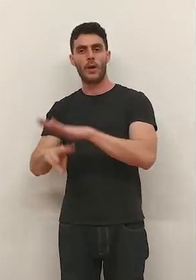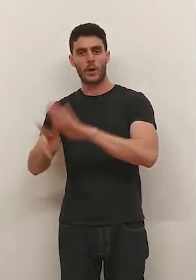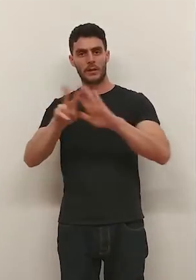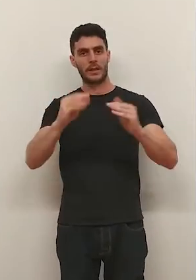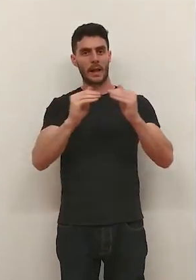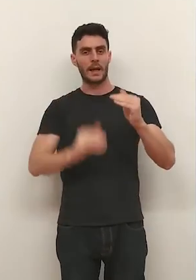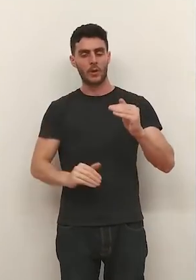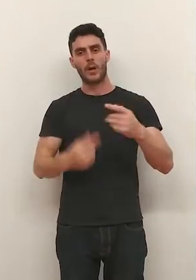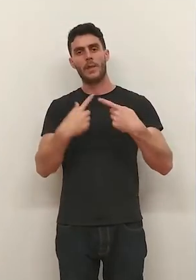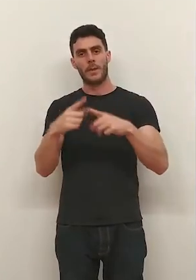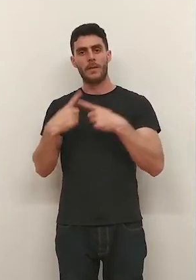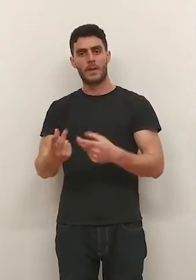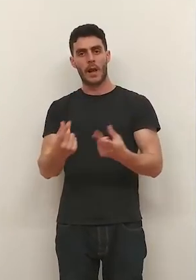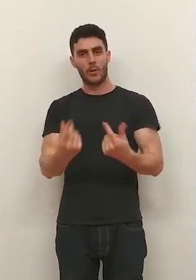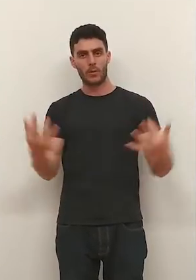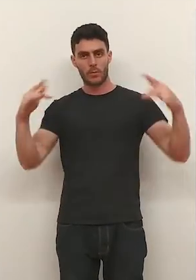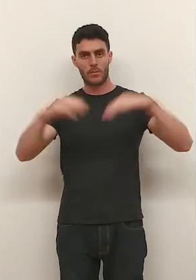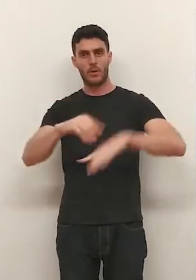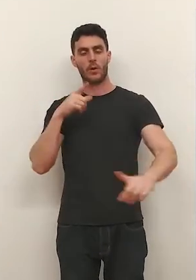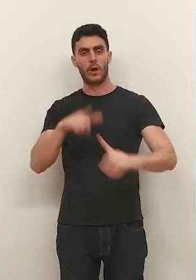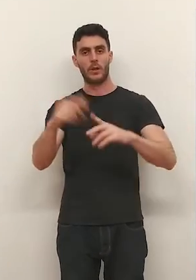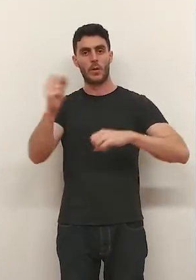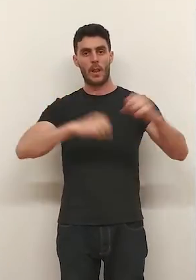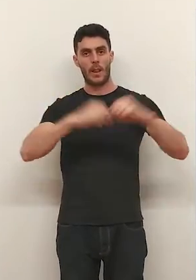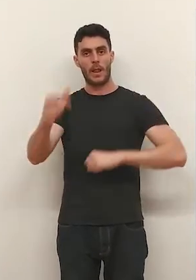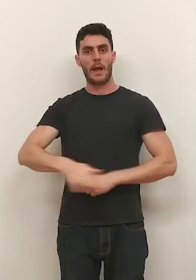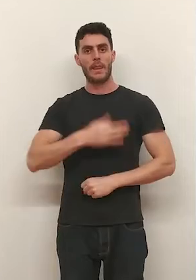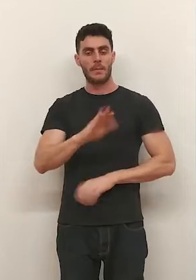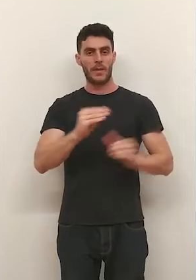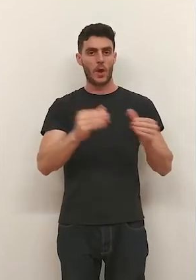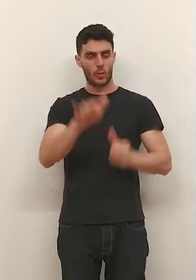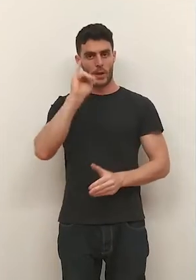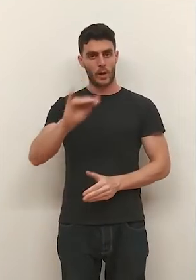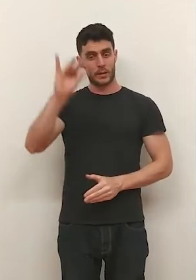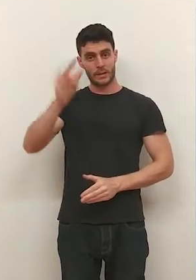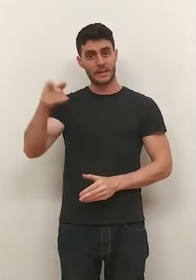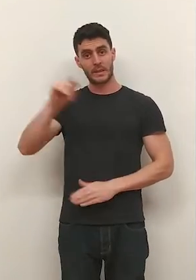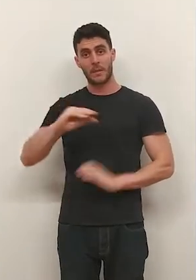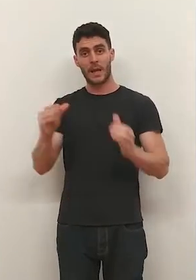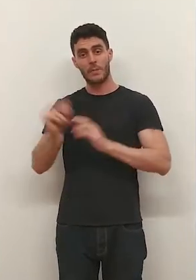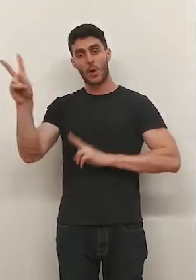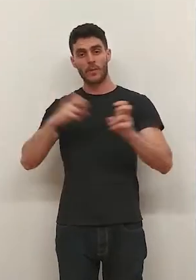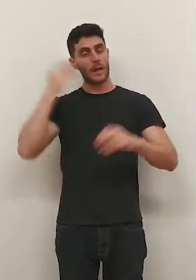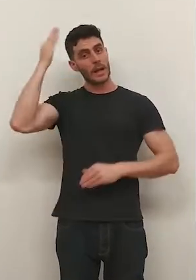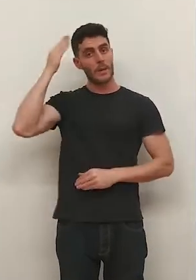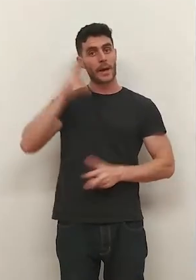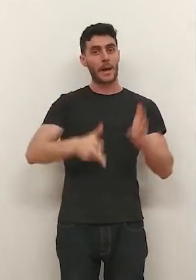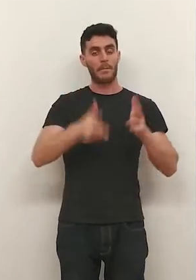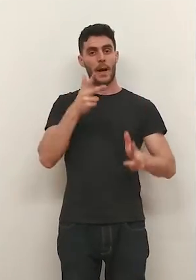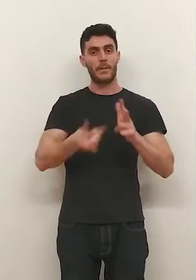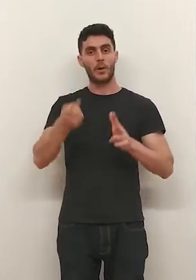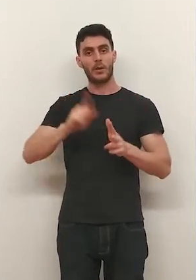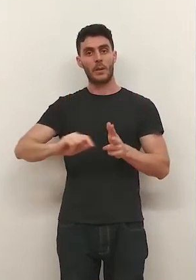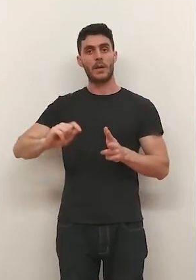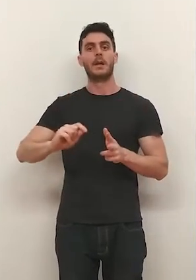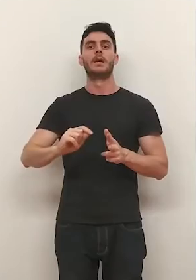diferentes se darán cita en Logroño para disputar un torneo en el que competirán, además de los clubes de La Rioja, equipos llegados desde Navarra, País Vasco